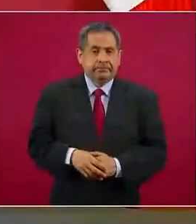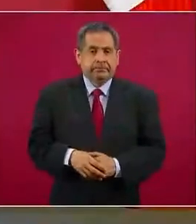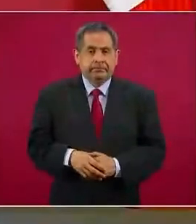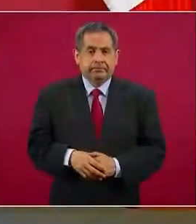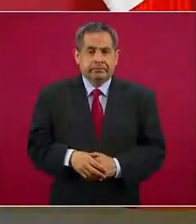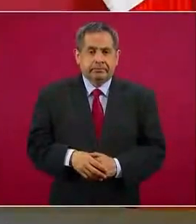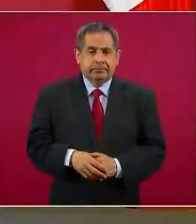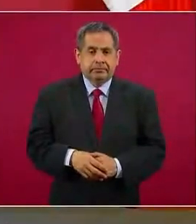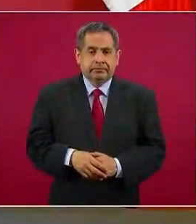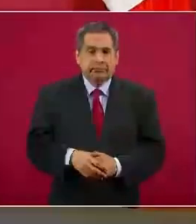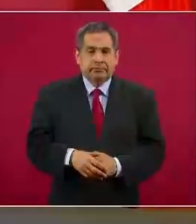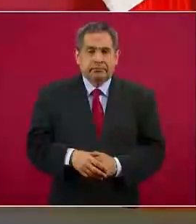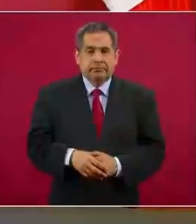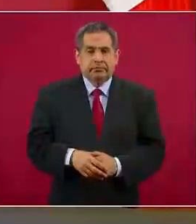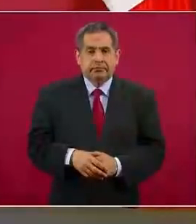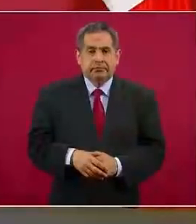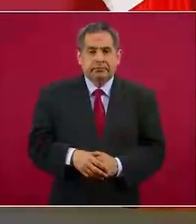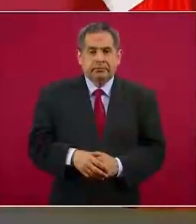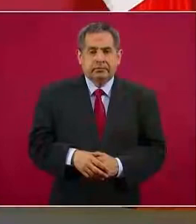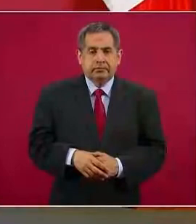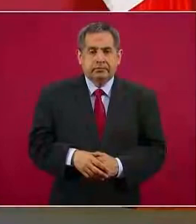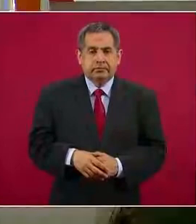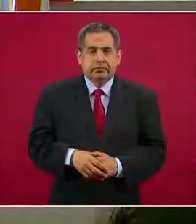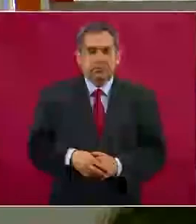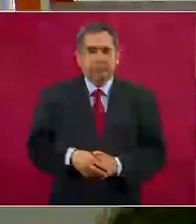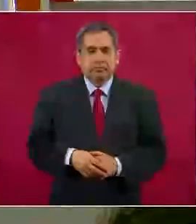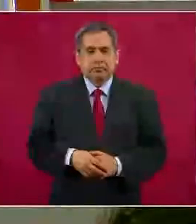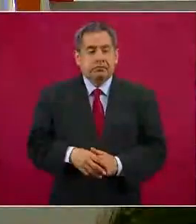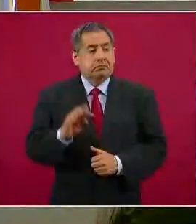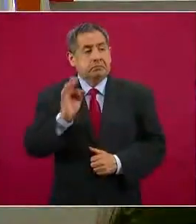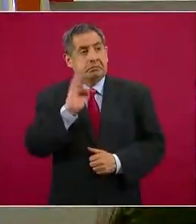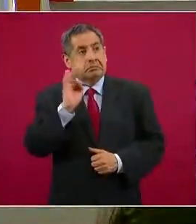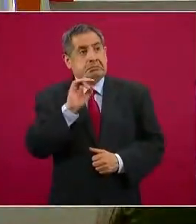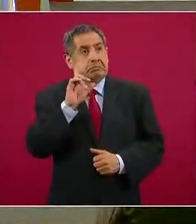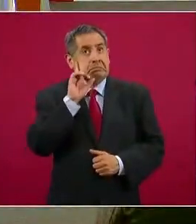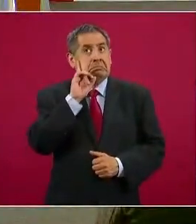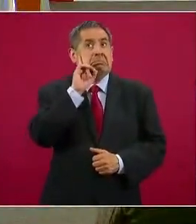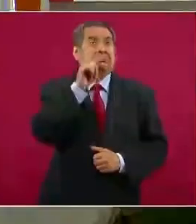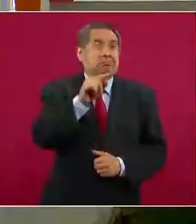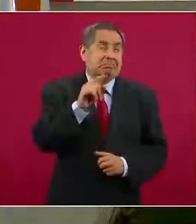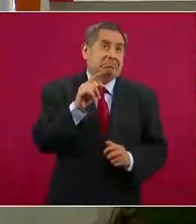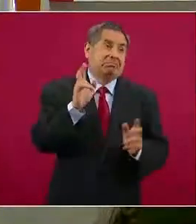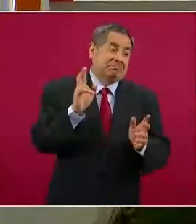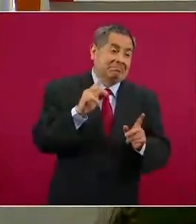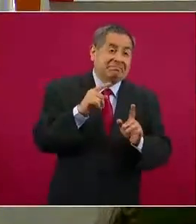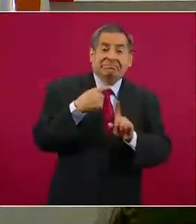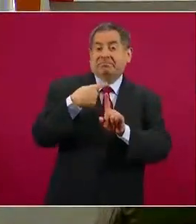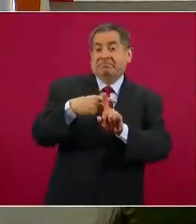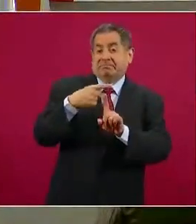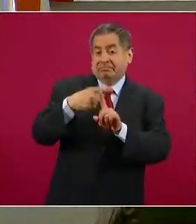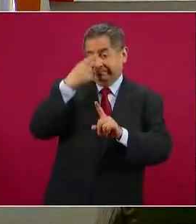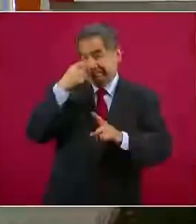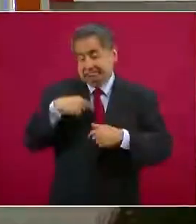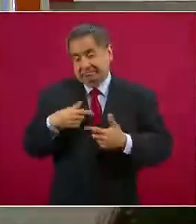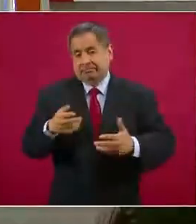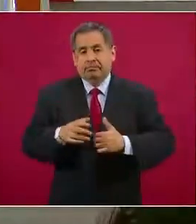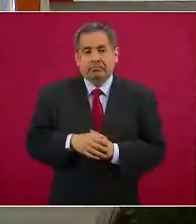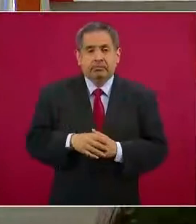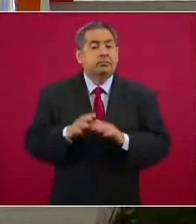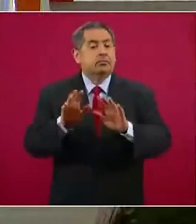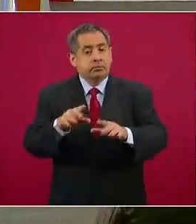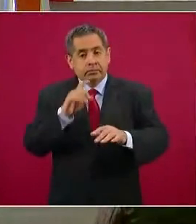Neutra, positiva, pues. A lo mejor la de mañana va a salir positiva. Ah, y los